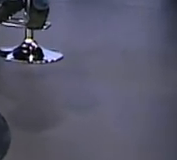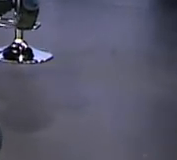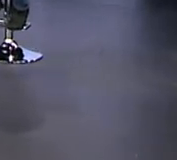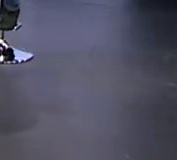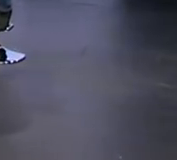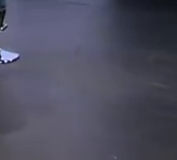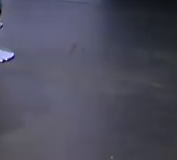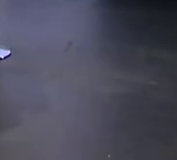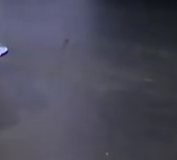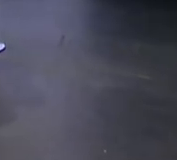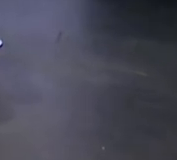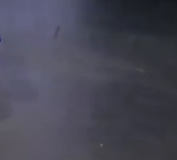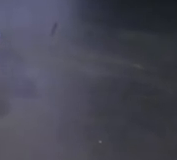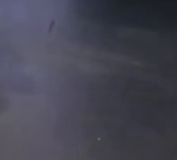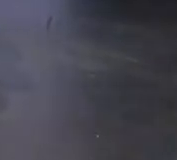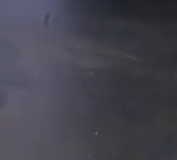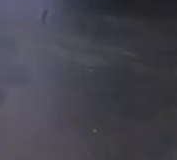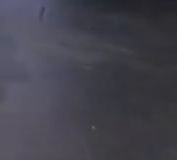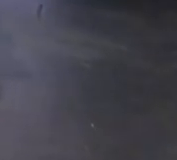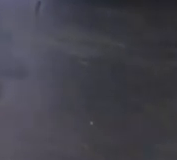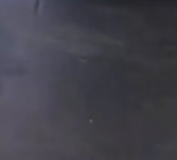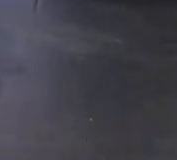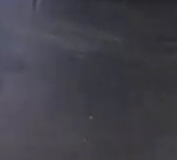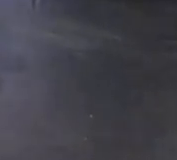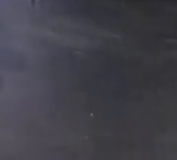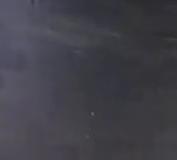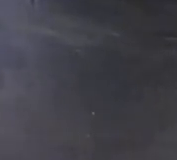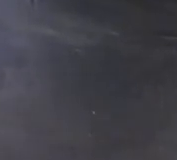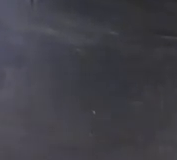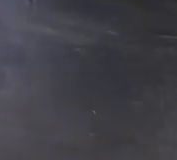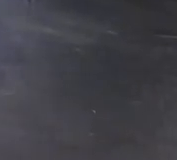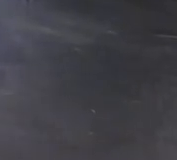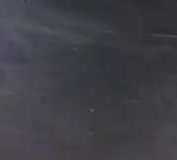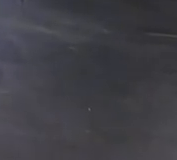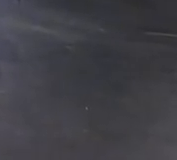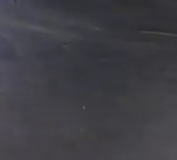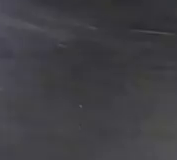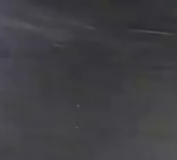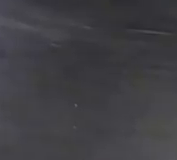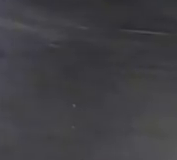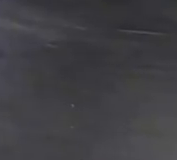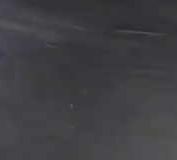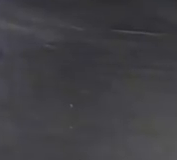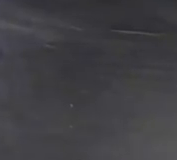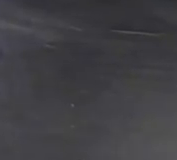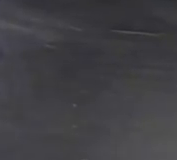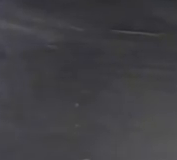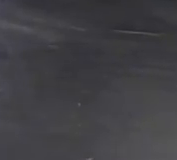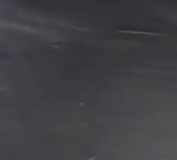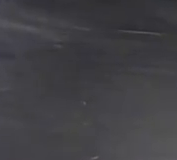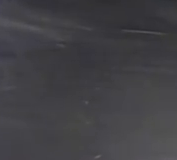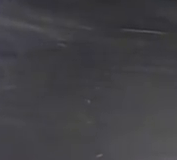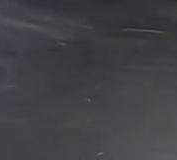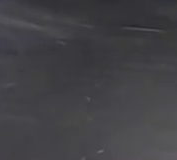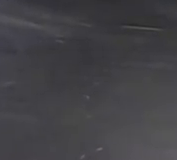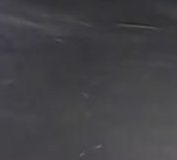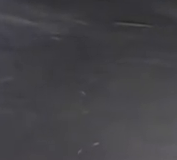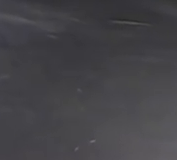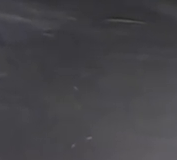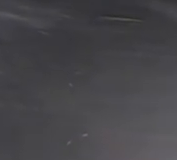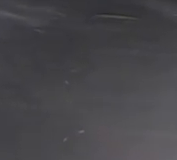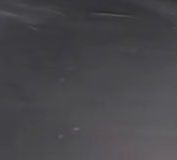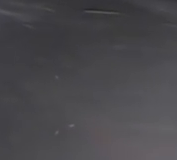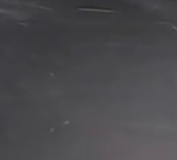antes de que me contemos a los televidentes como han sido seleccionados nuestros candidatos quiero también decirles a ustedes que tenemos